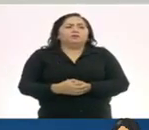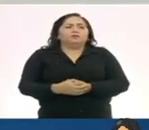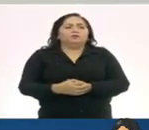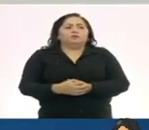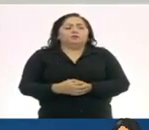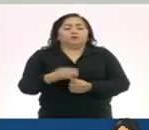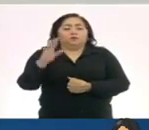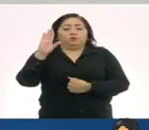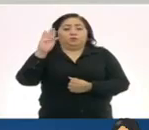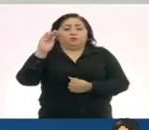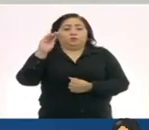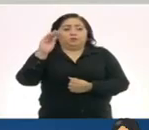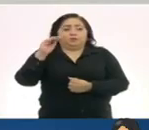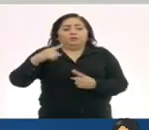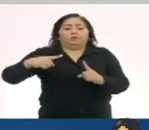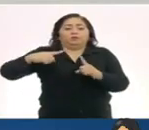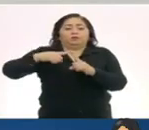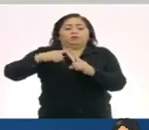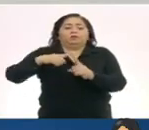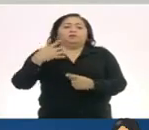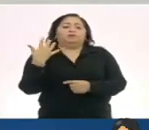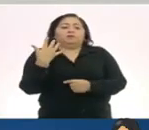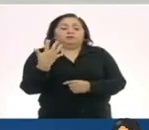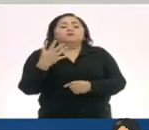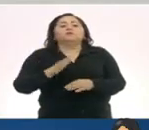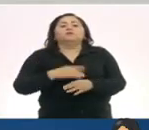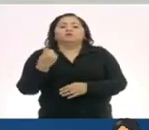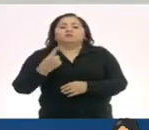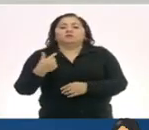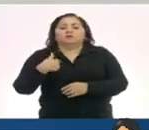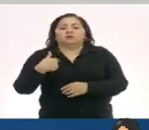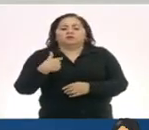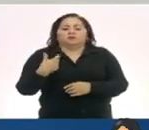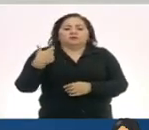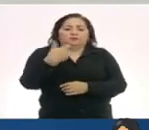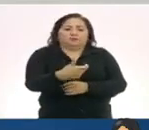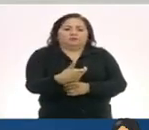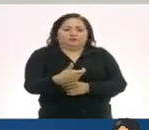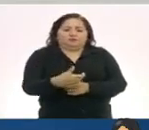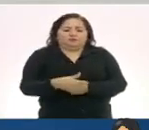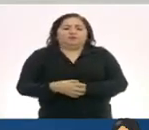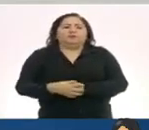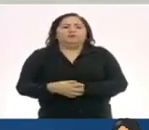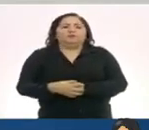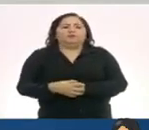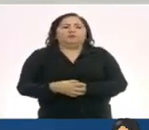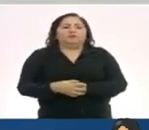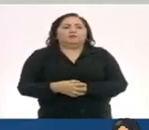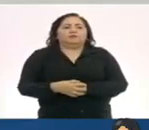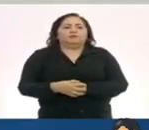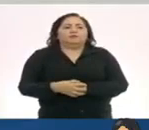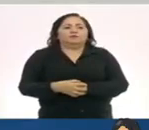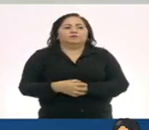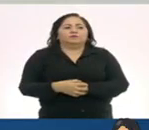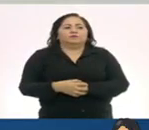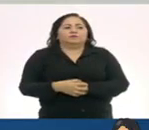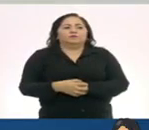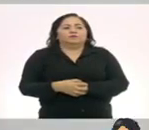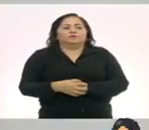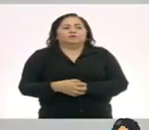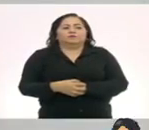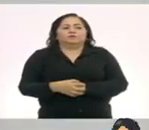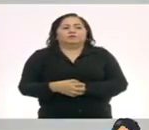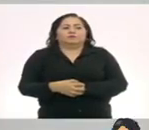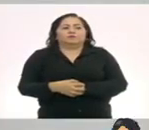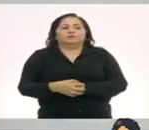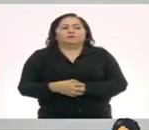90 entre 5, porque yo puse una quinta una parte. Una quinta parte. Ajá. Y es...